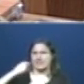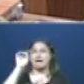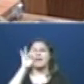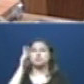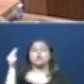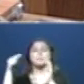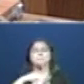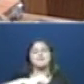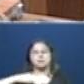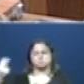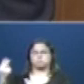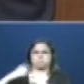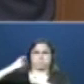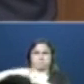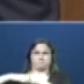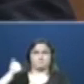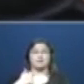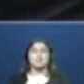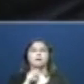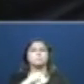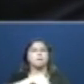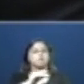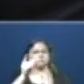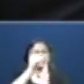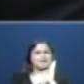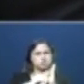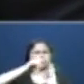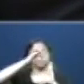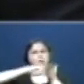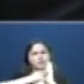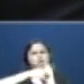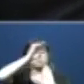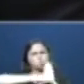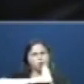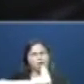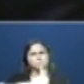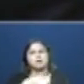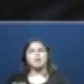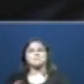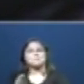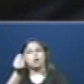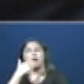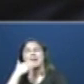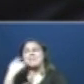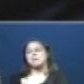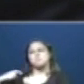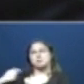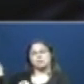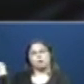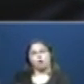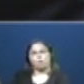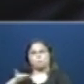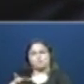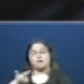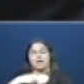60 proyectos de ley decretos planes y programas se han enriquecido con aportaciones a través de la web 108 conjuntos de datos están